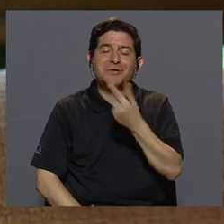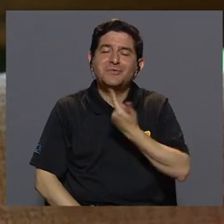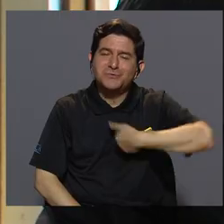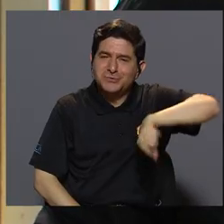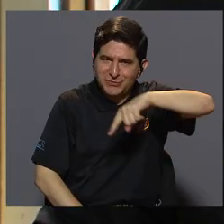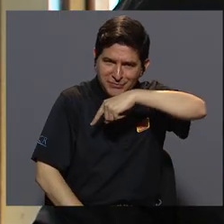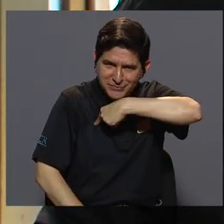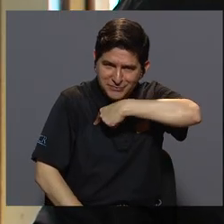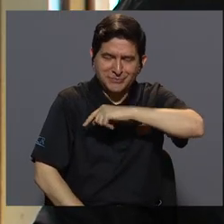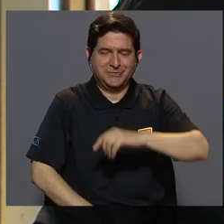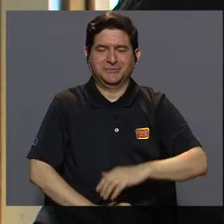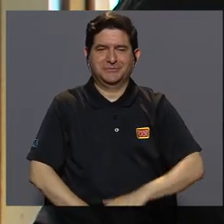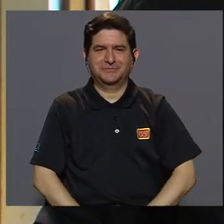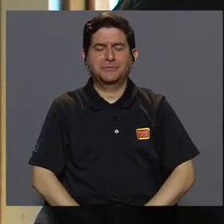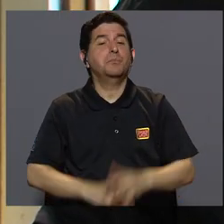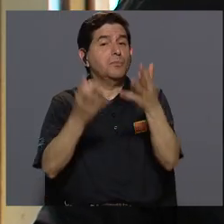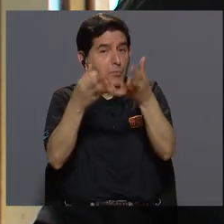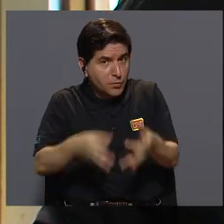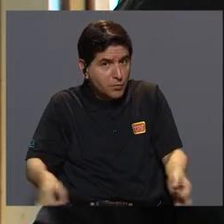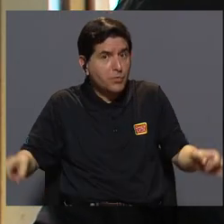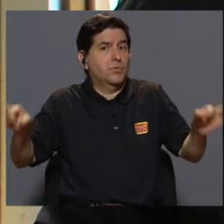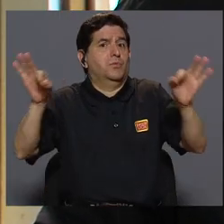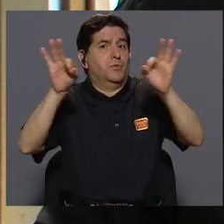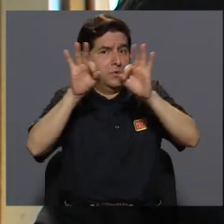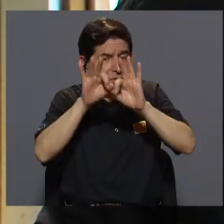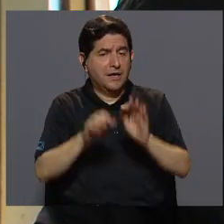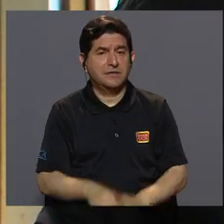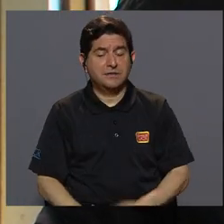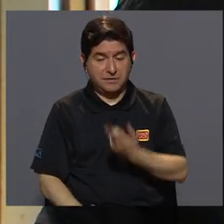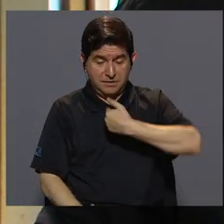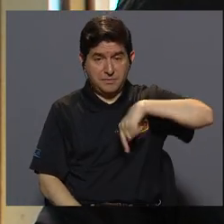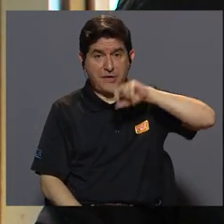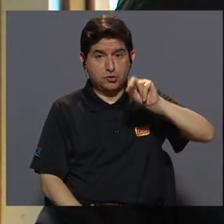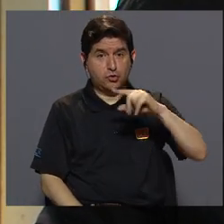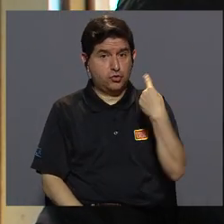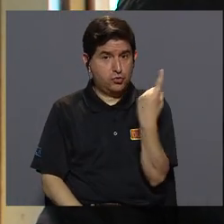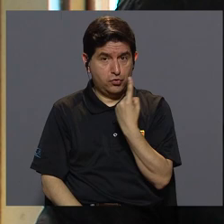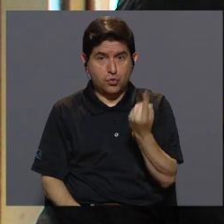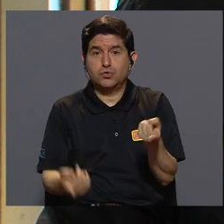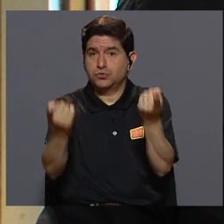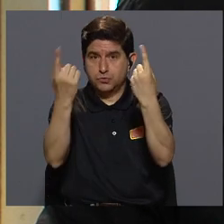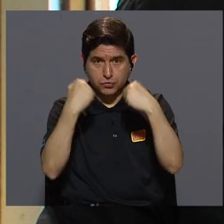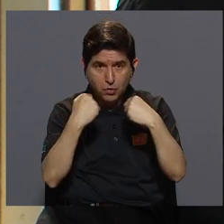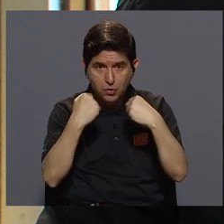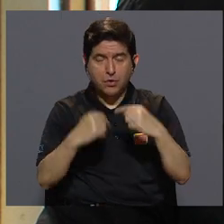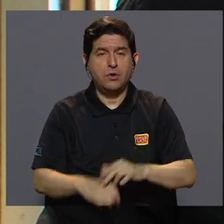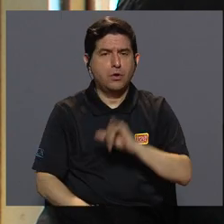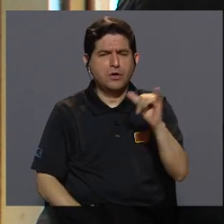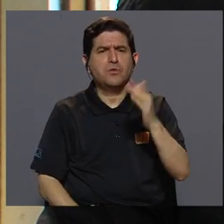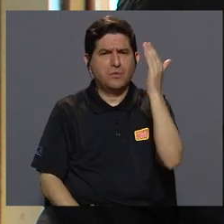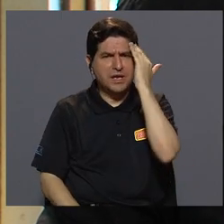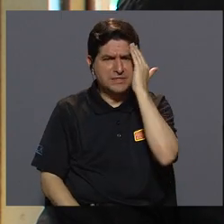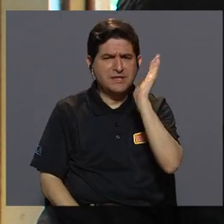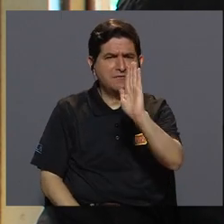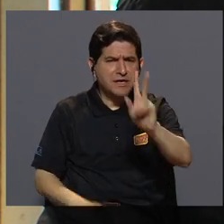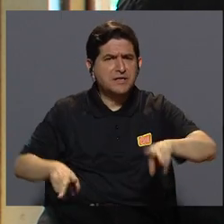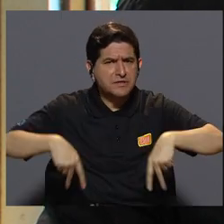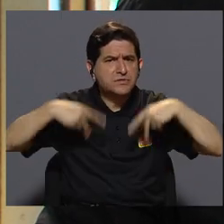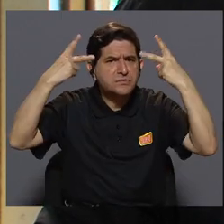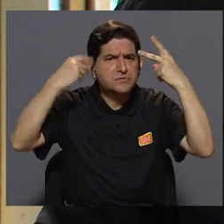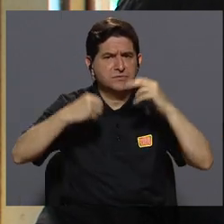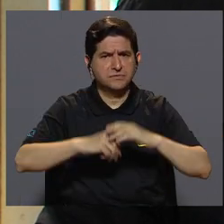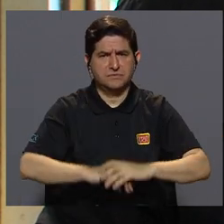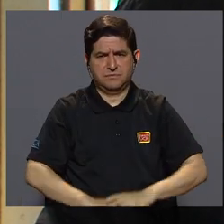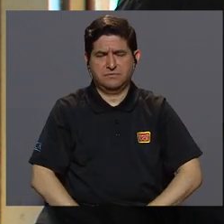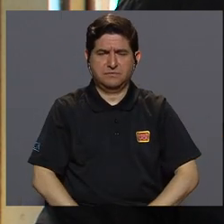para nosotros. Es muy importante para nosotros no solamente estar aquí, sino también conocer de su vida.